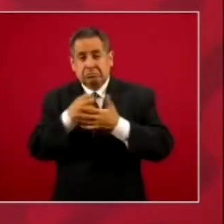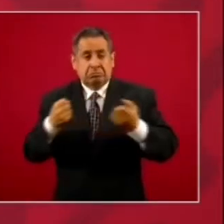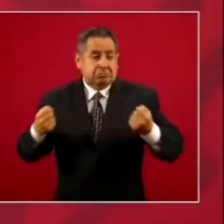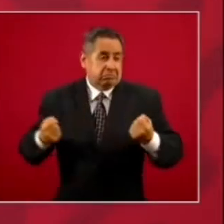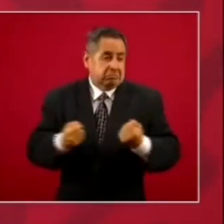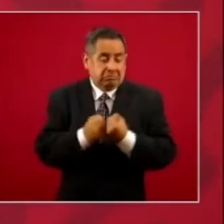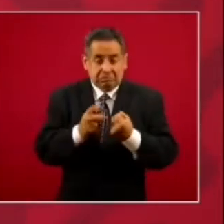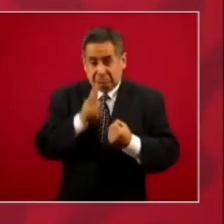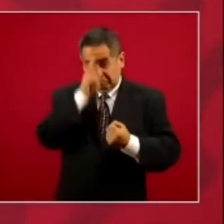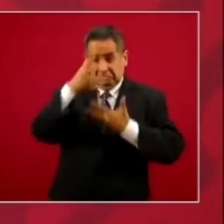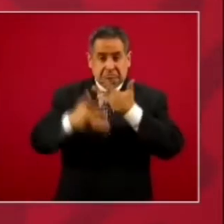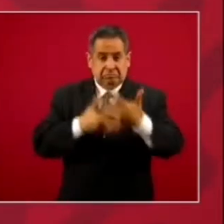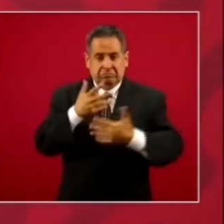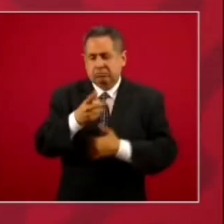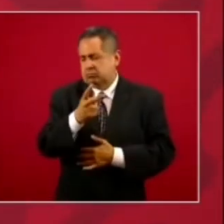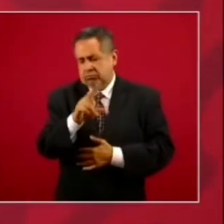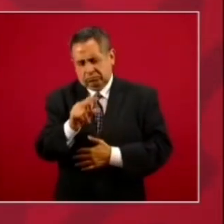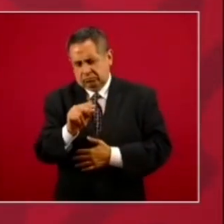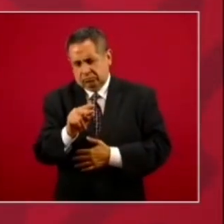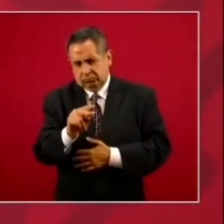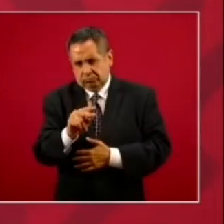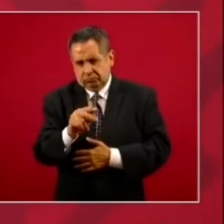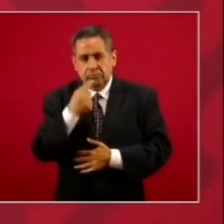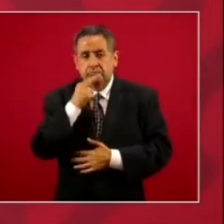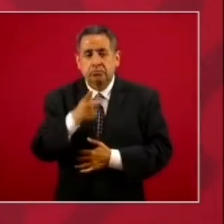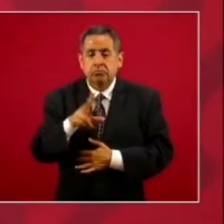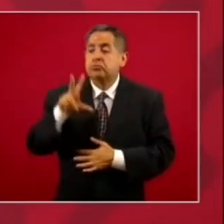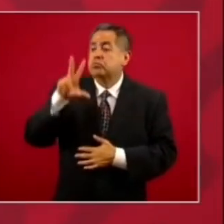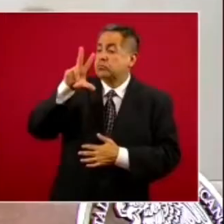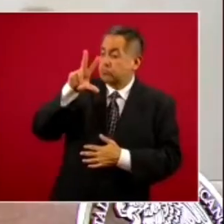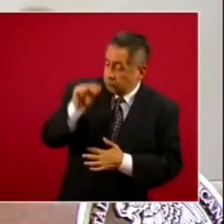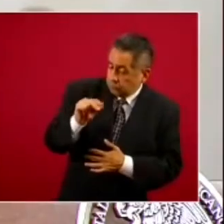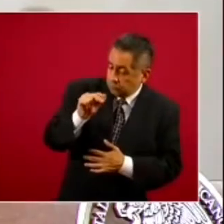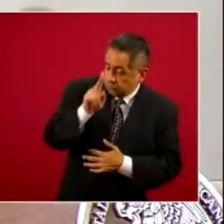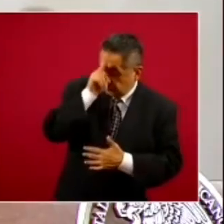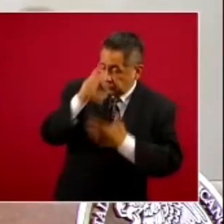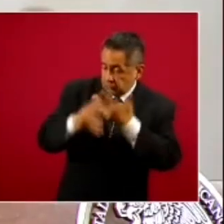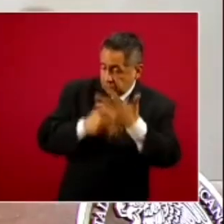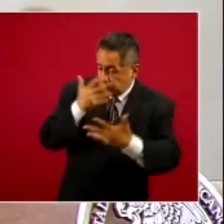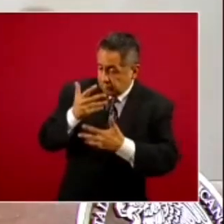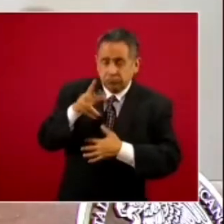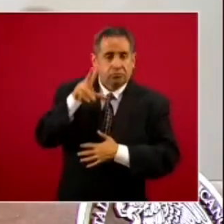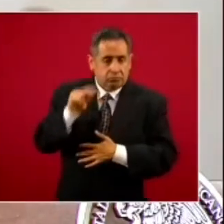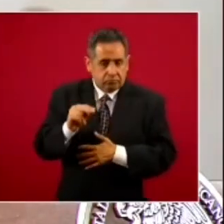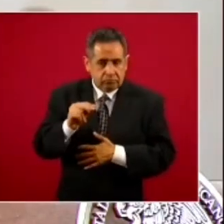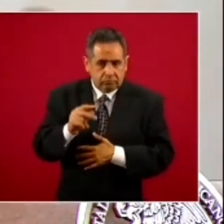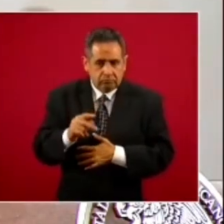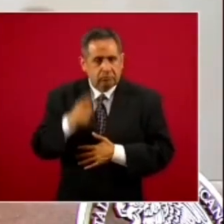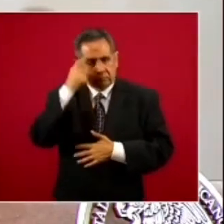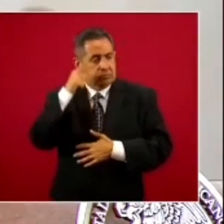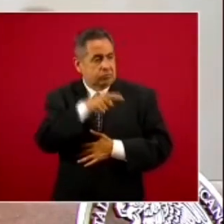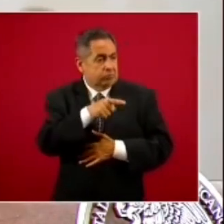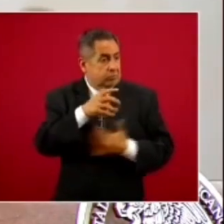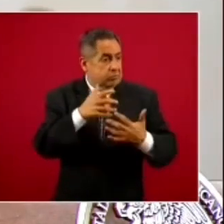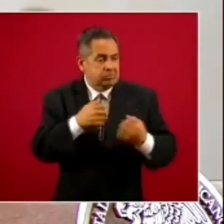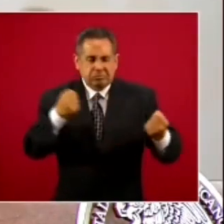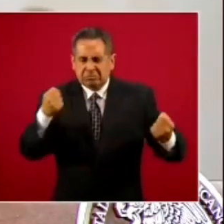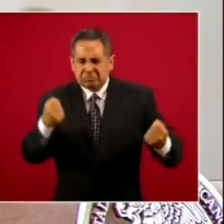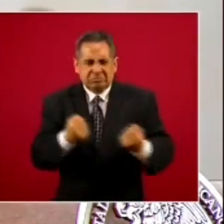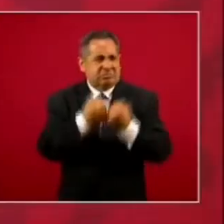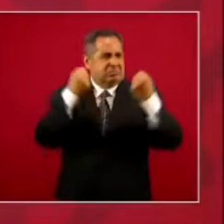Yo creo en la no violencia. No creo que la violencia deba de enfrentarse con violencia.